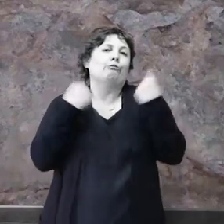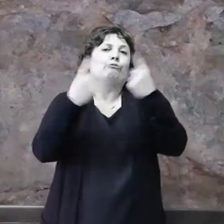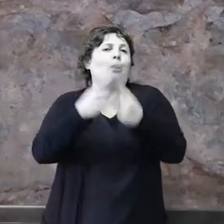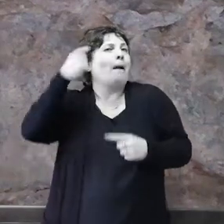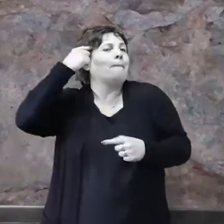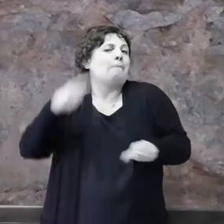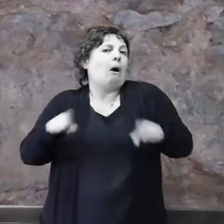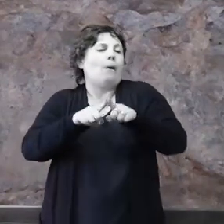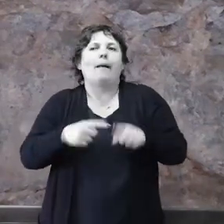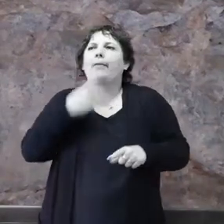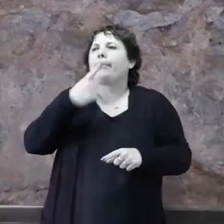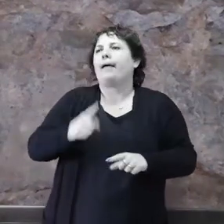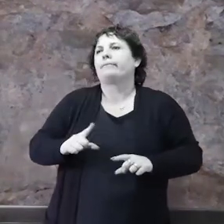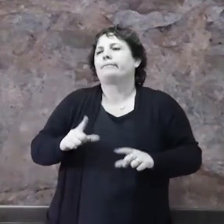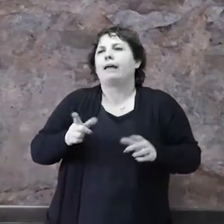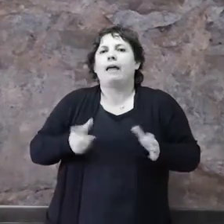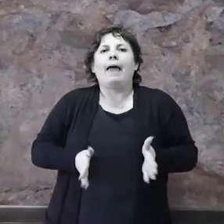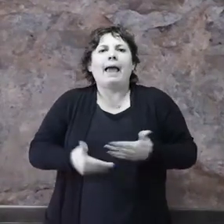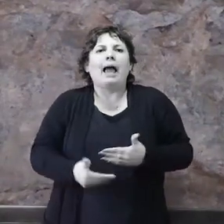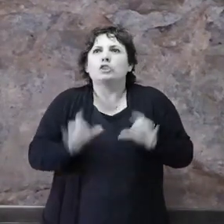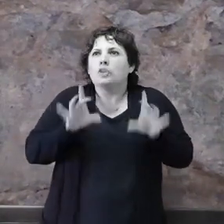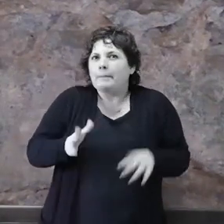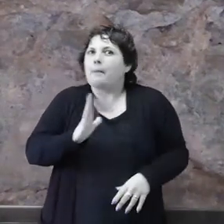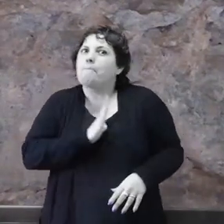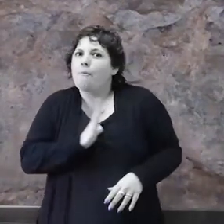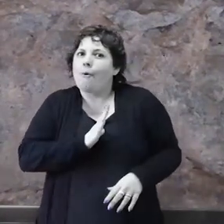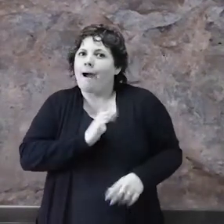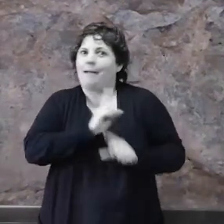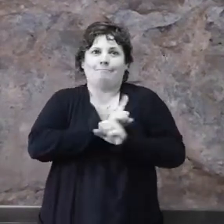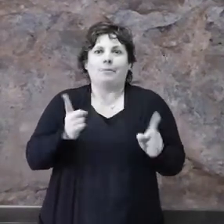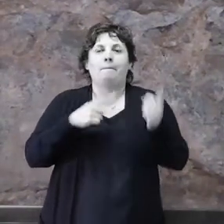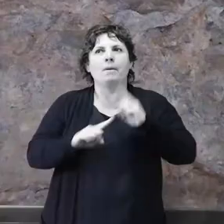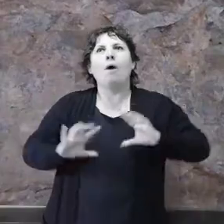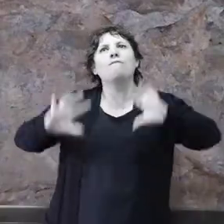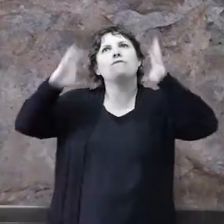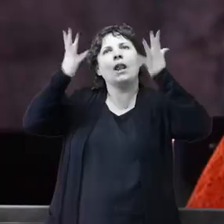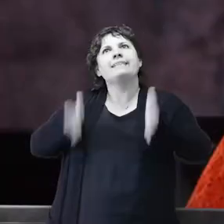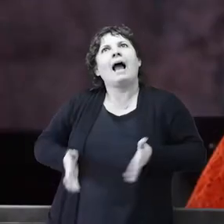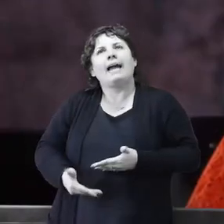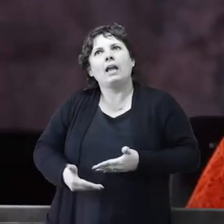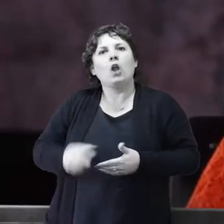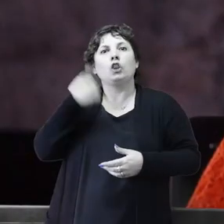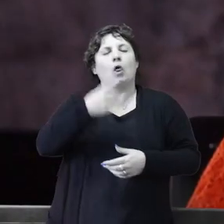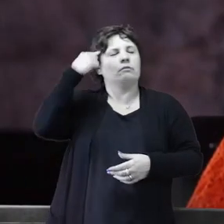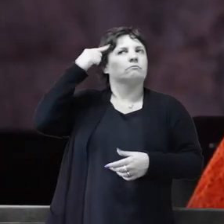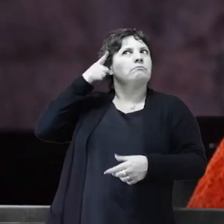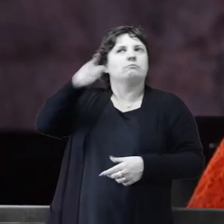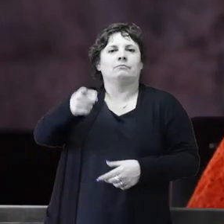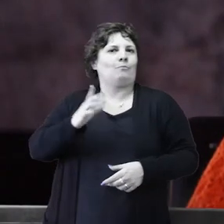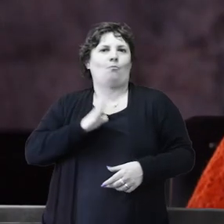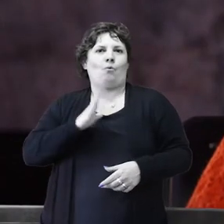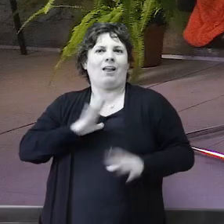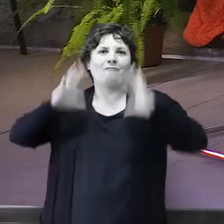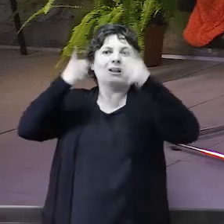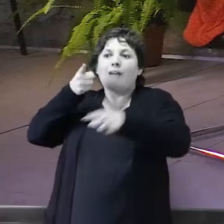asociar, hablamos de que género no comprende solo mujeres, pero cuando hablamos de violencia de género se asocia mucho más hacia la violencia